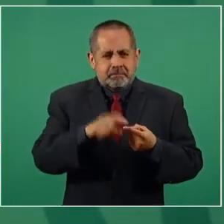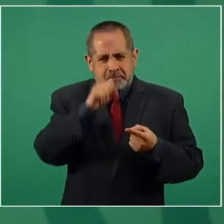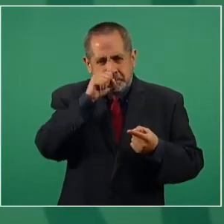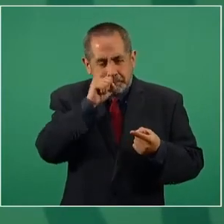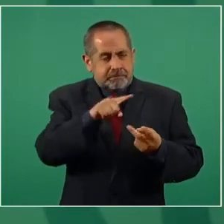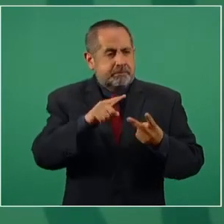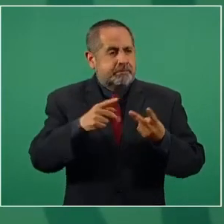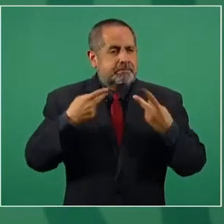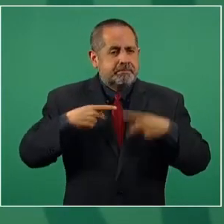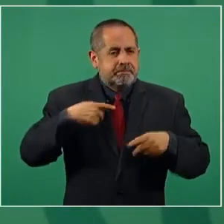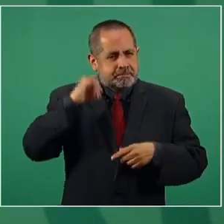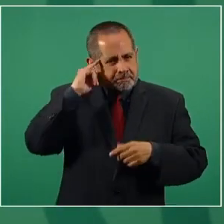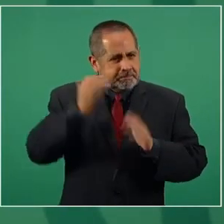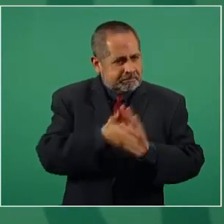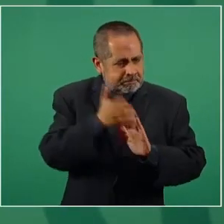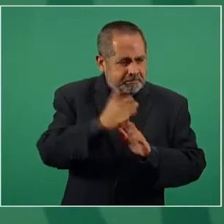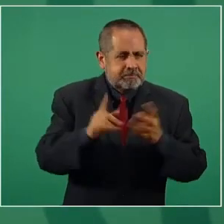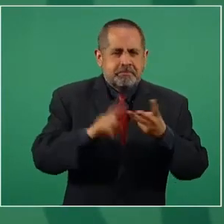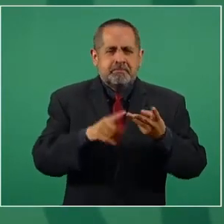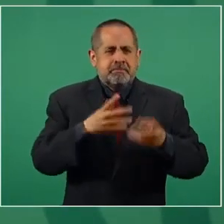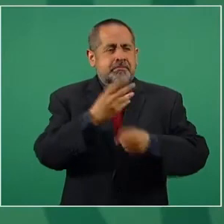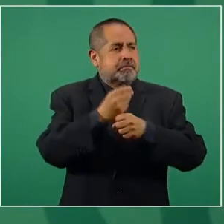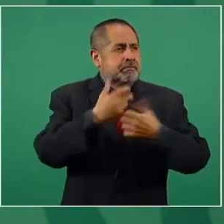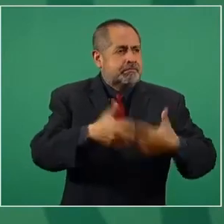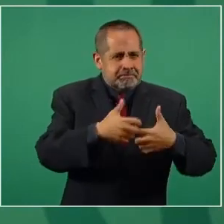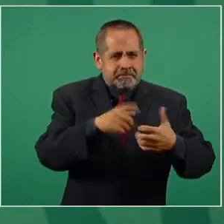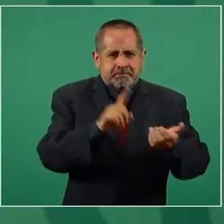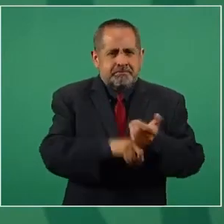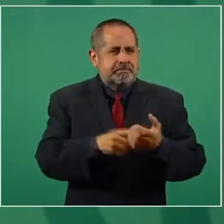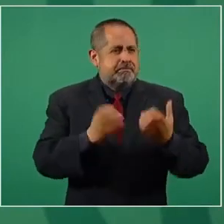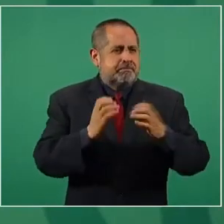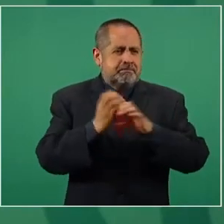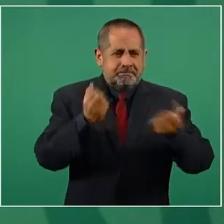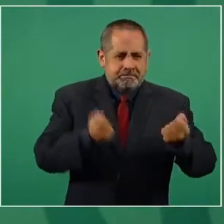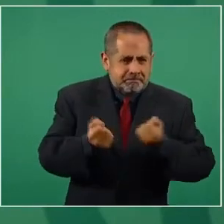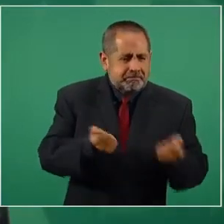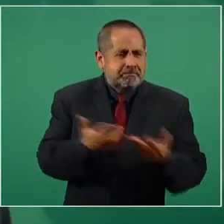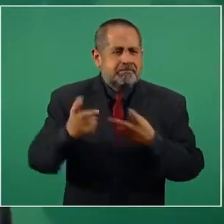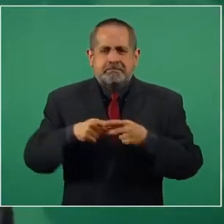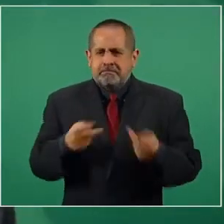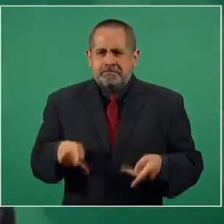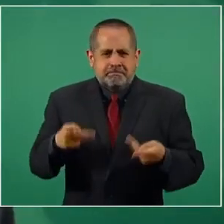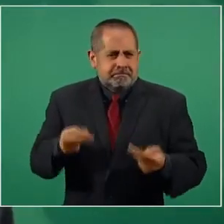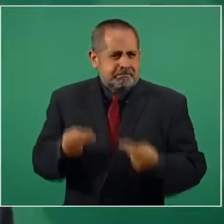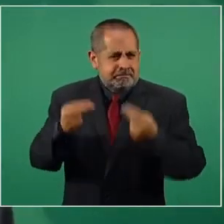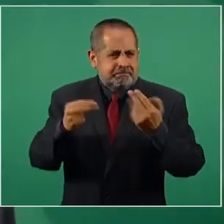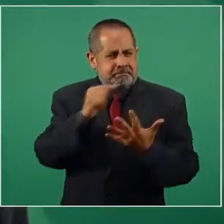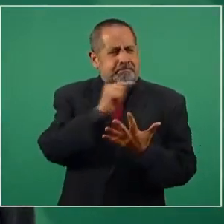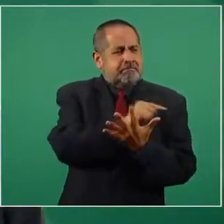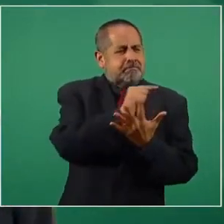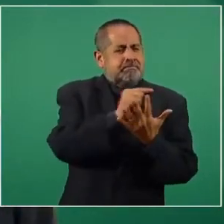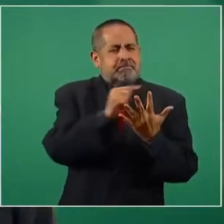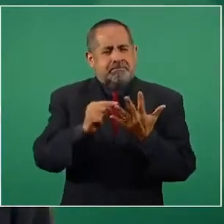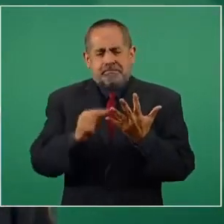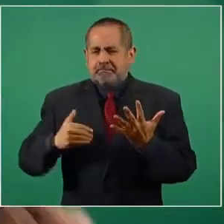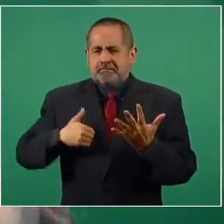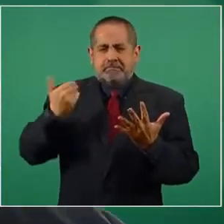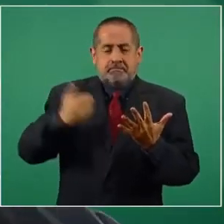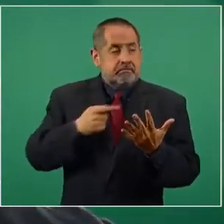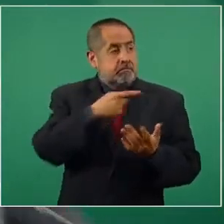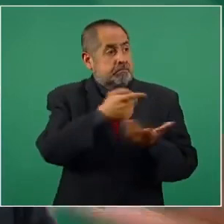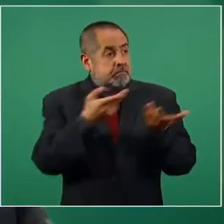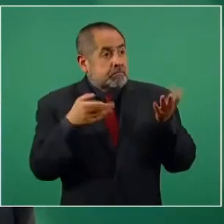el obrero, el mecánico, el transportista, el comerciante. Cuando se cierra un